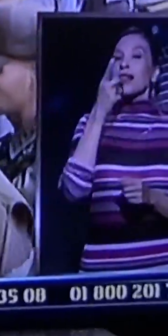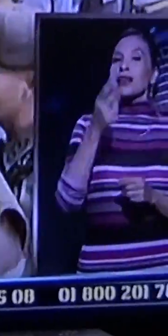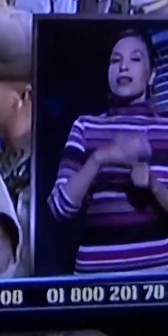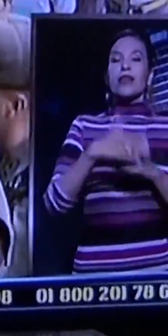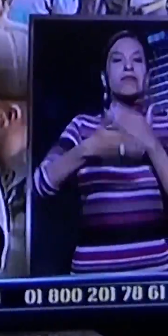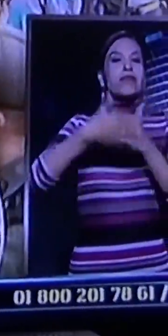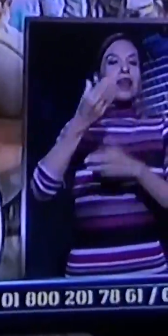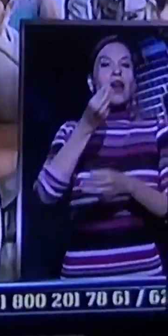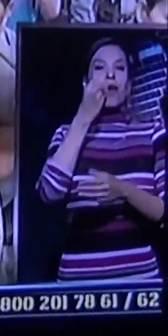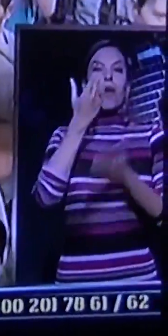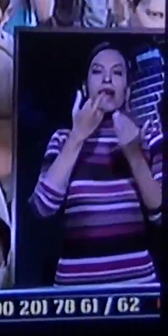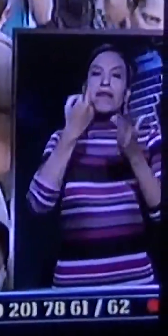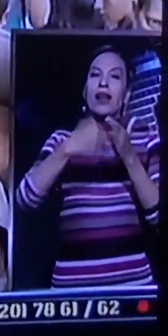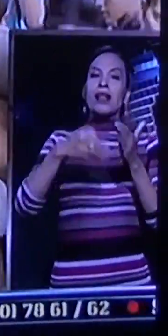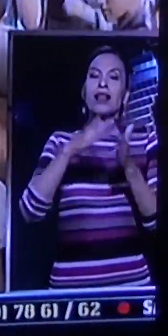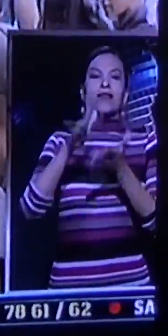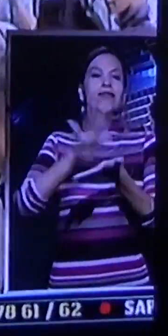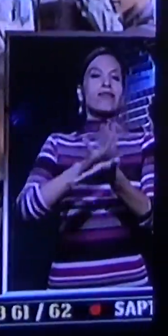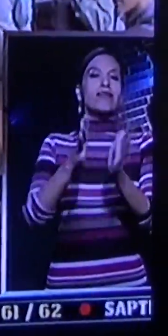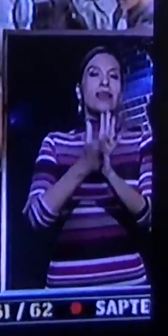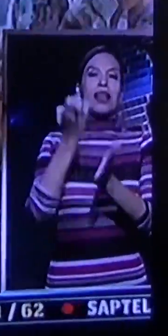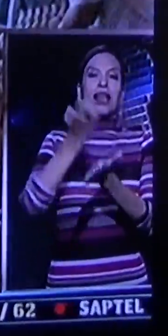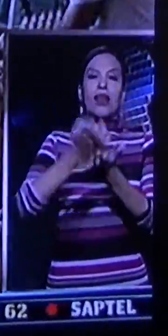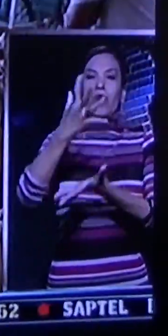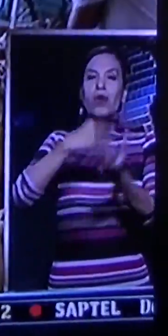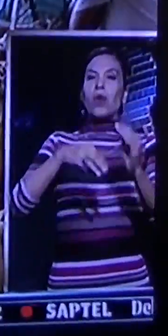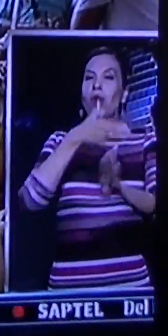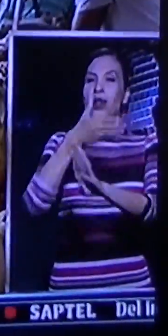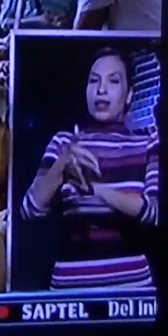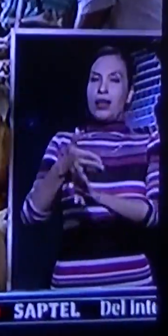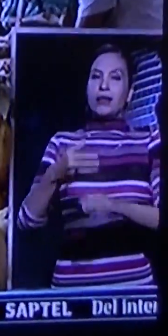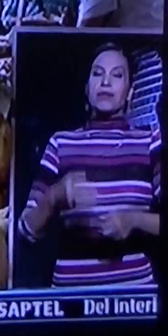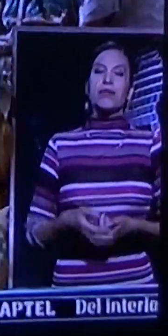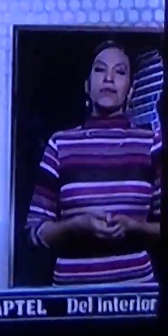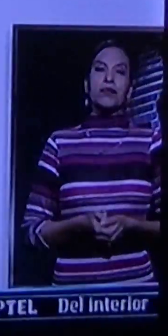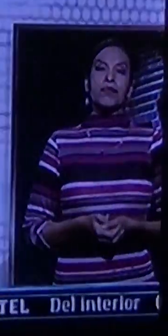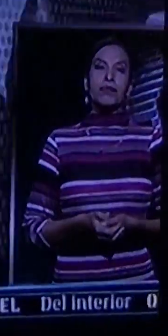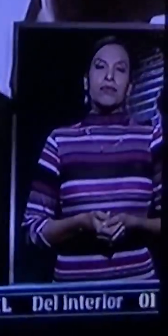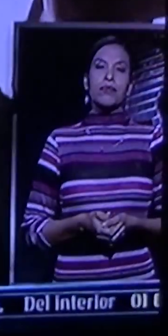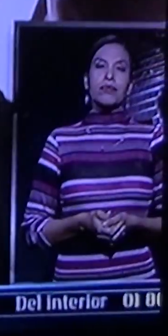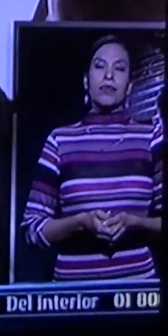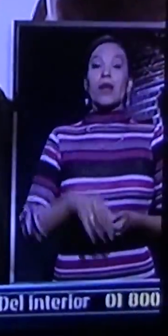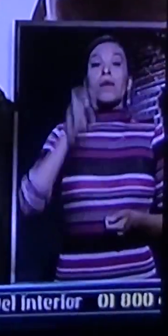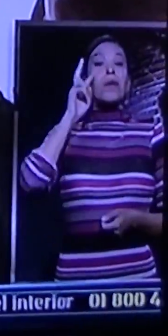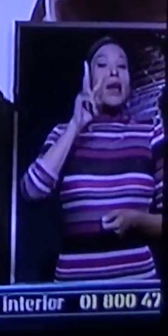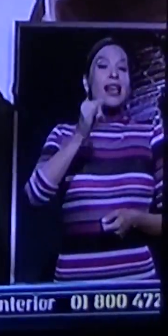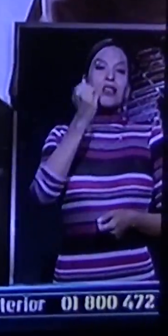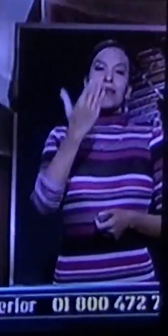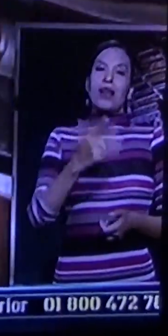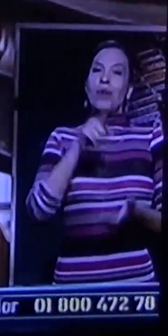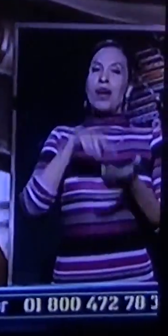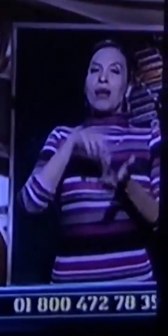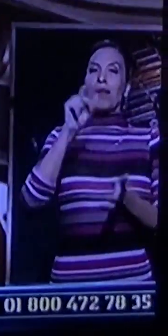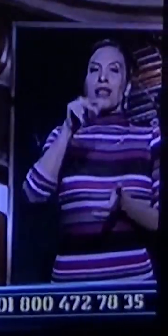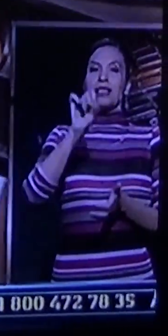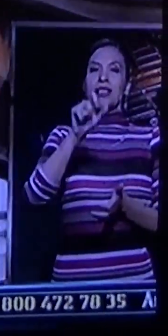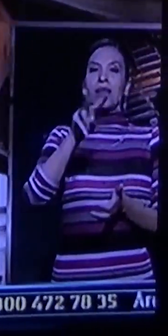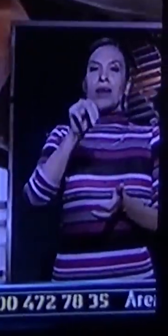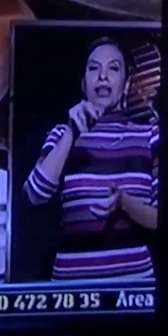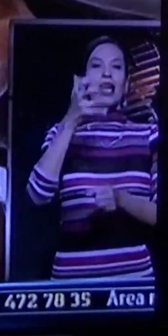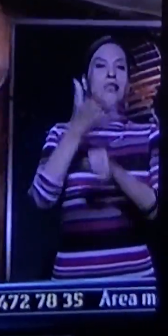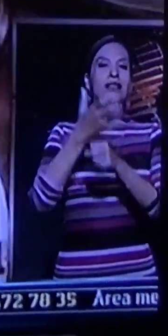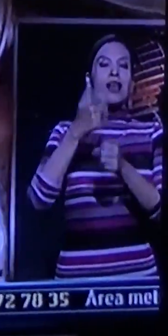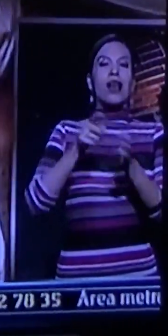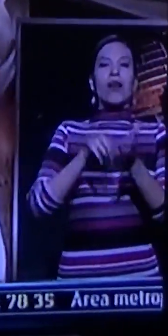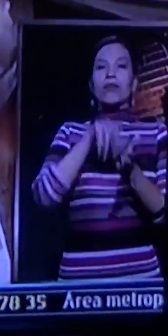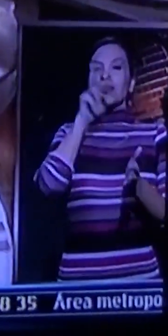que la escasez de alimentos es un complot económico en su contra. Ve usted estas imágenes. En Pensilvania, en Estados Unidos, una